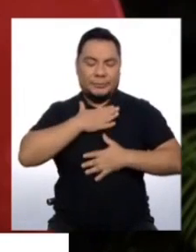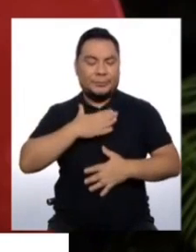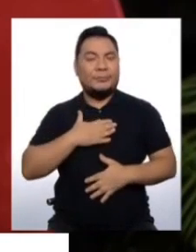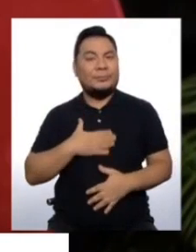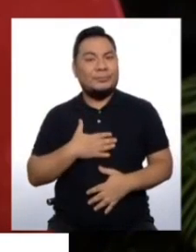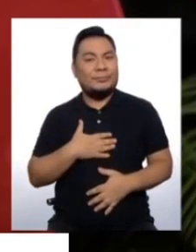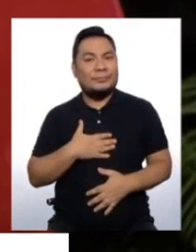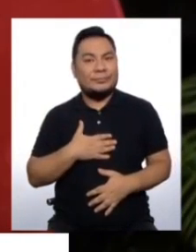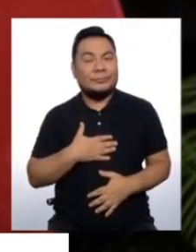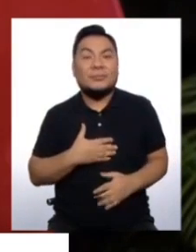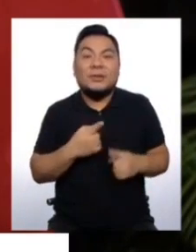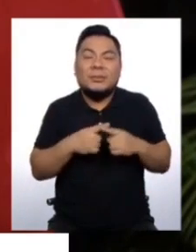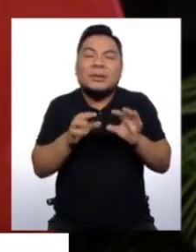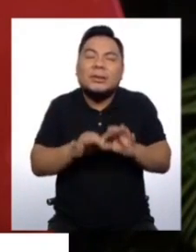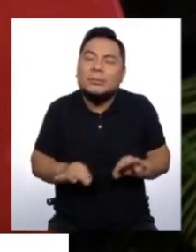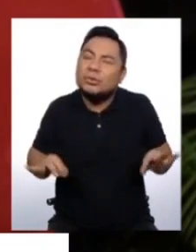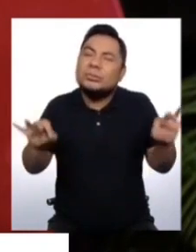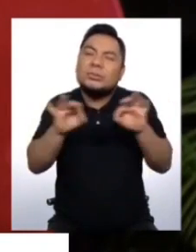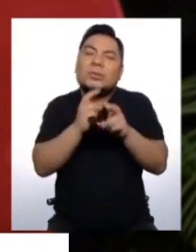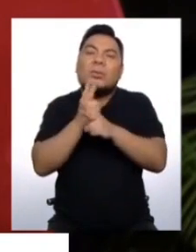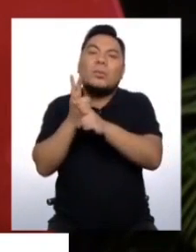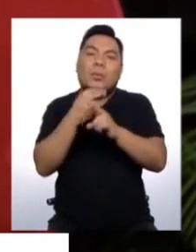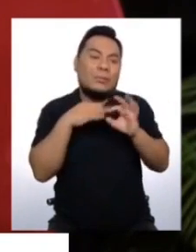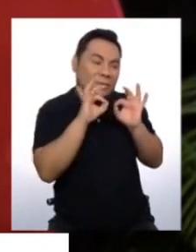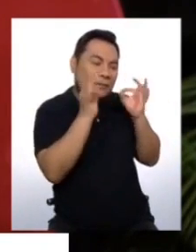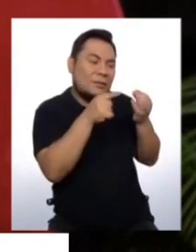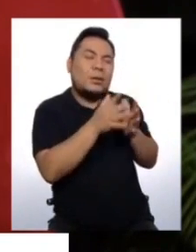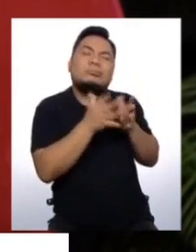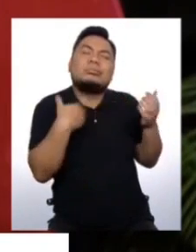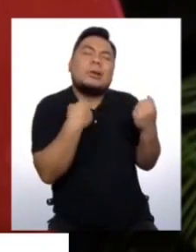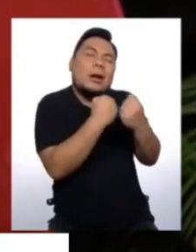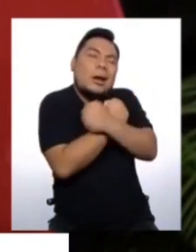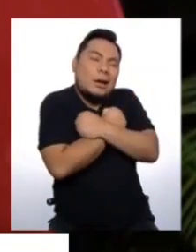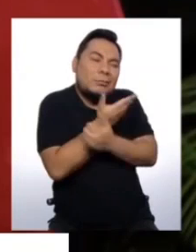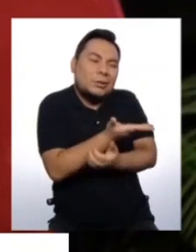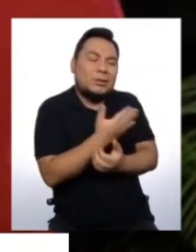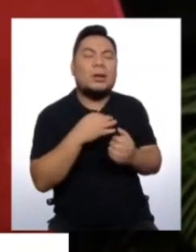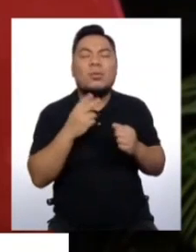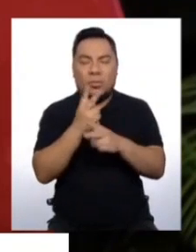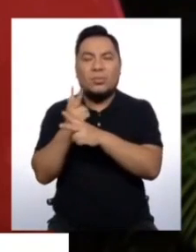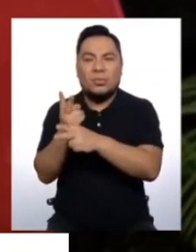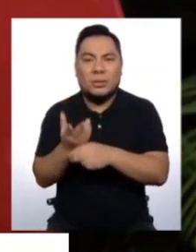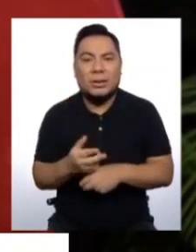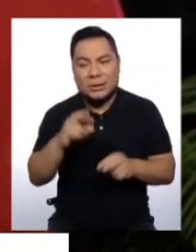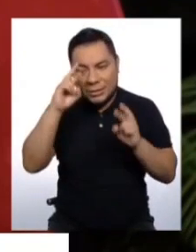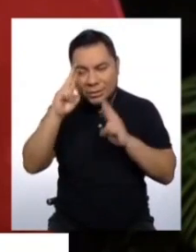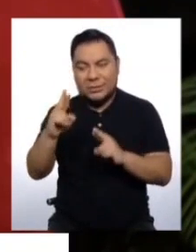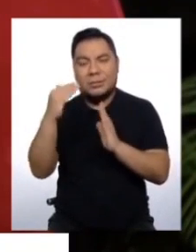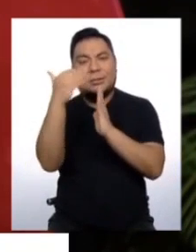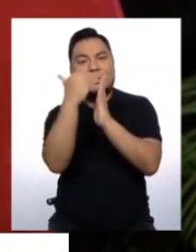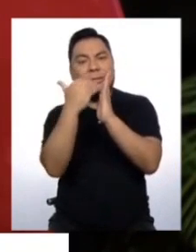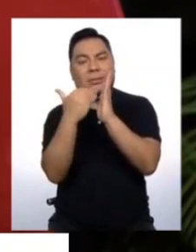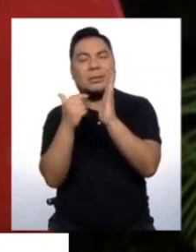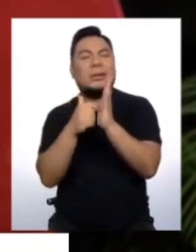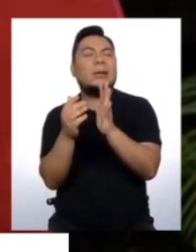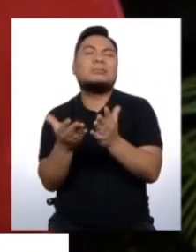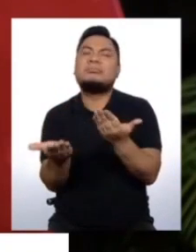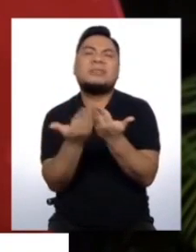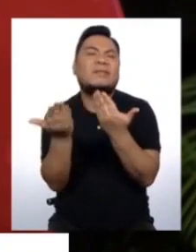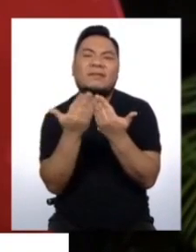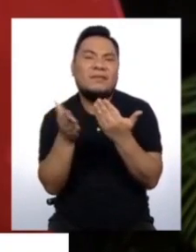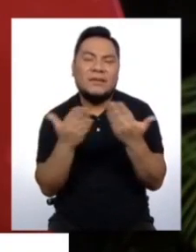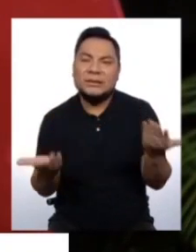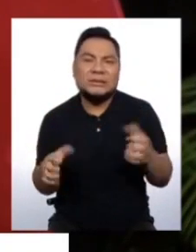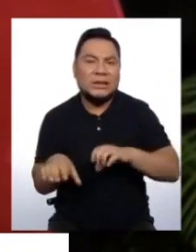Pero lo más importante, cuido a mi familia que tanto quiero, respetando estas indicaciones que son tan fáciles